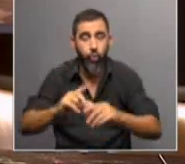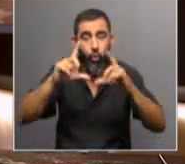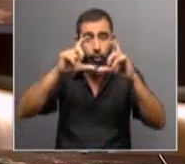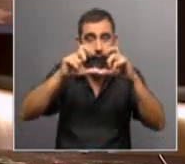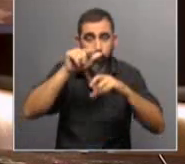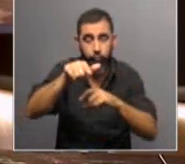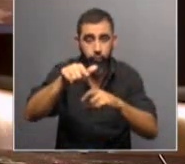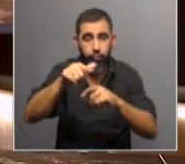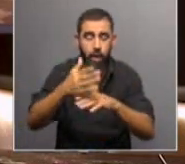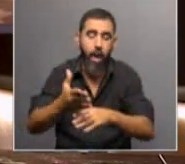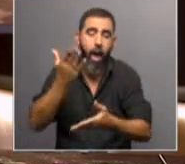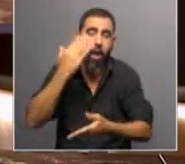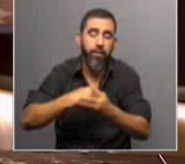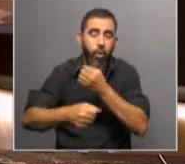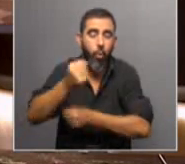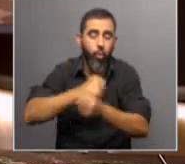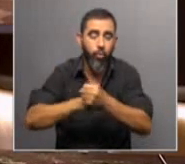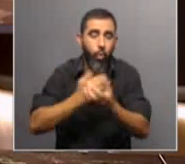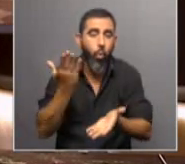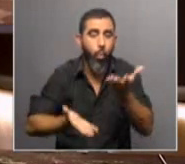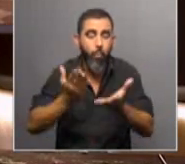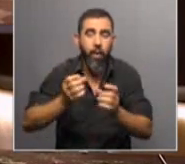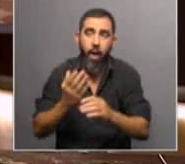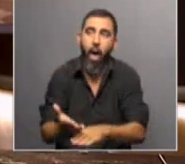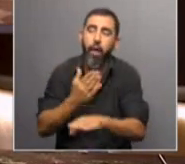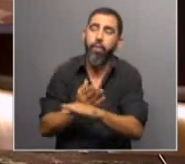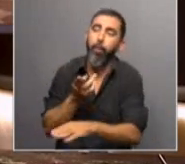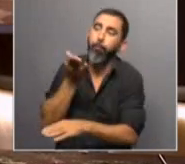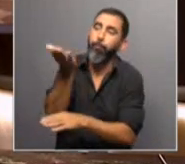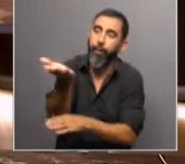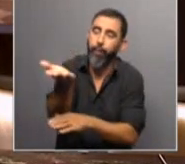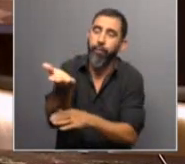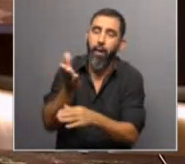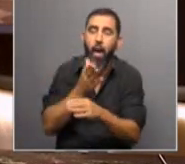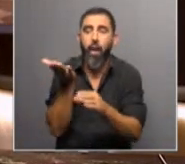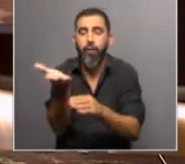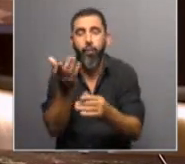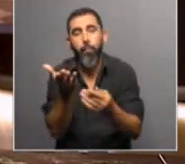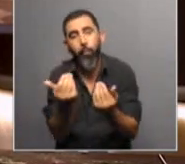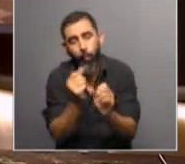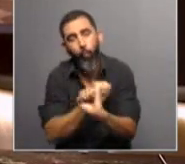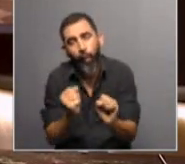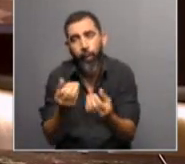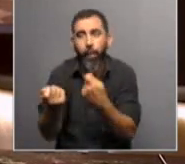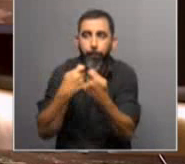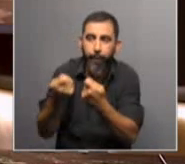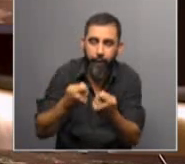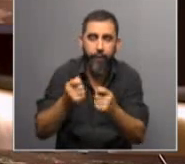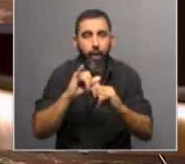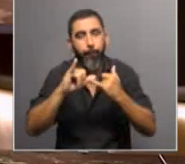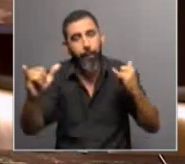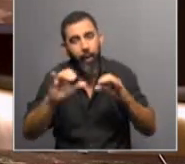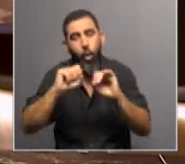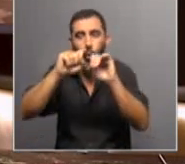fotografías respecto a años anteriores en las que tenía que solicitar directamente el archivo del Centro de Fotografía por correo o por